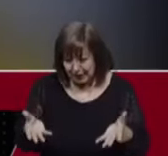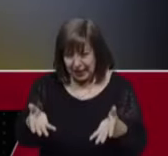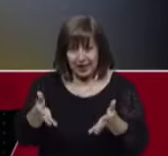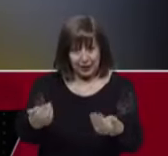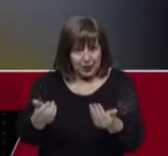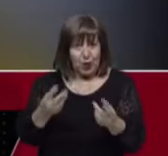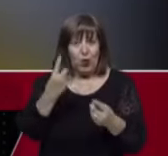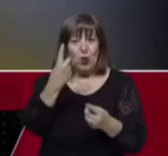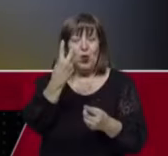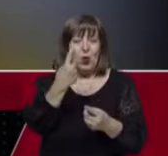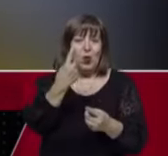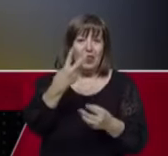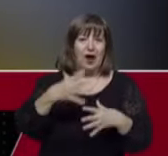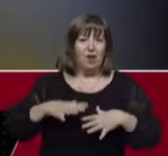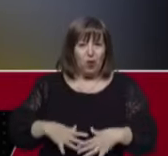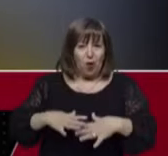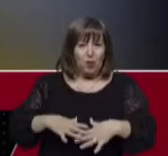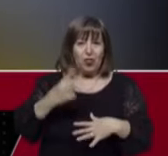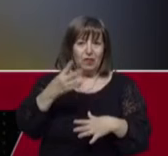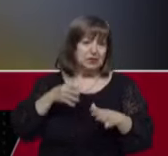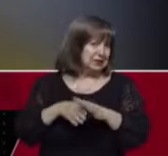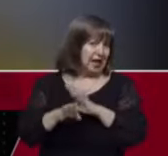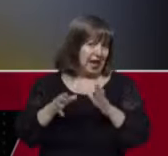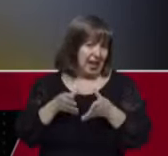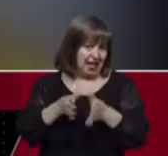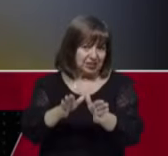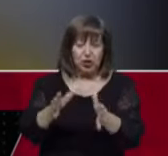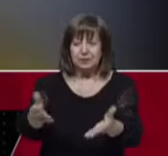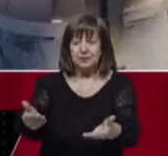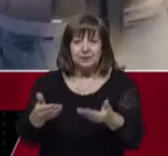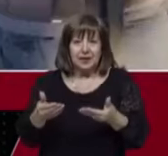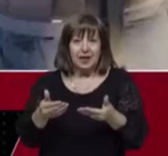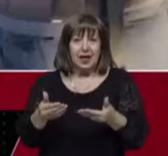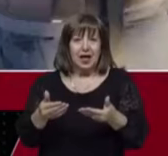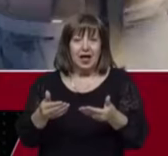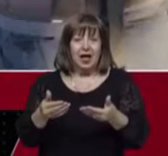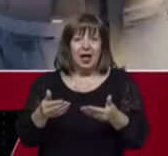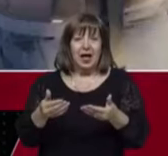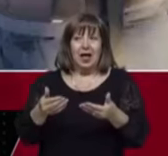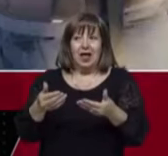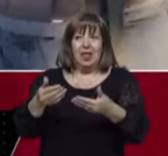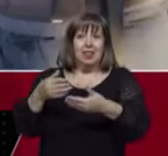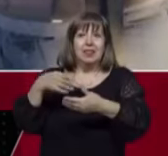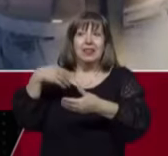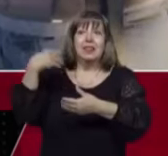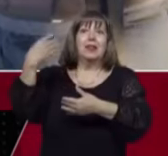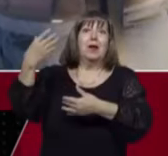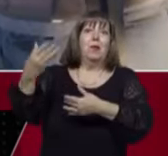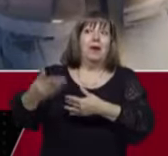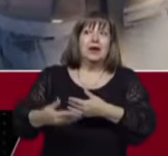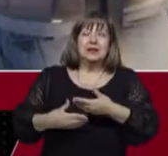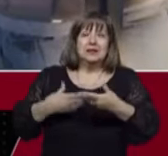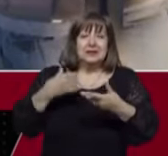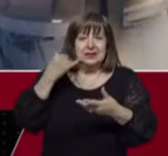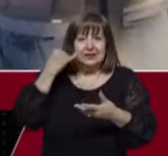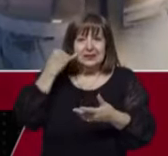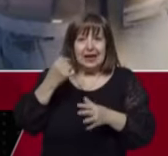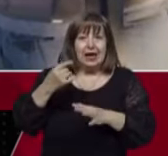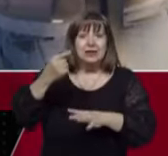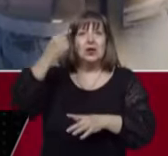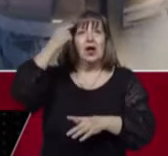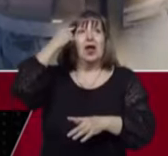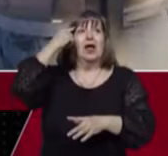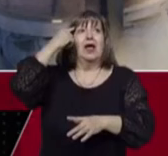nerviosa. Sí, después de que pasa todo esto me doy cuenta de lo que habíamos presenciado, en lo que